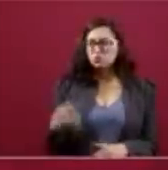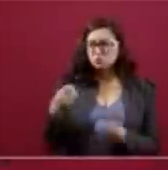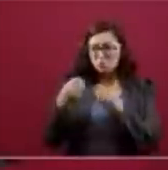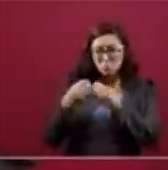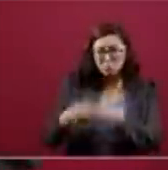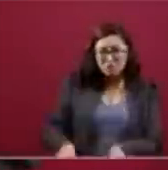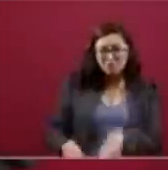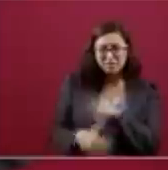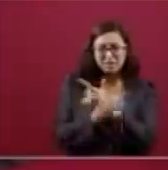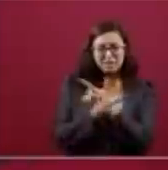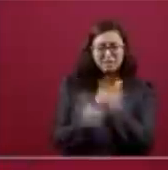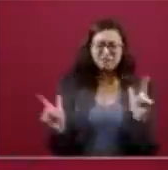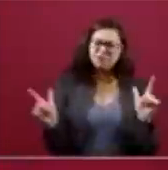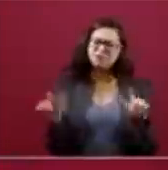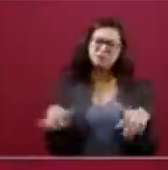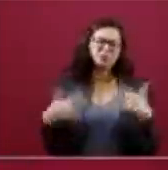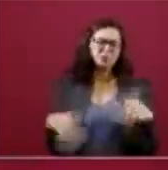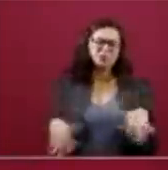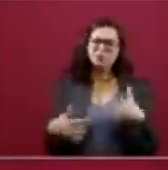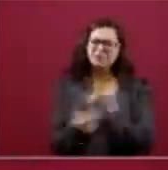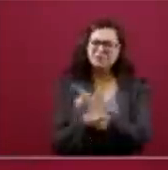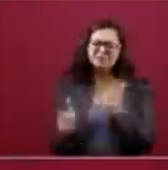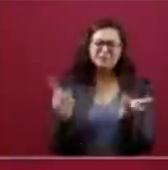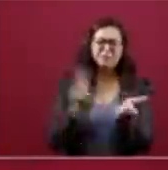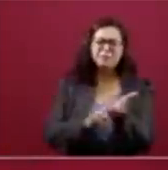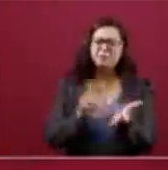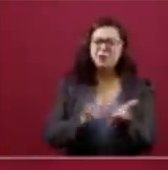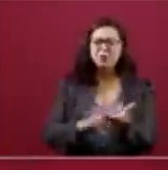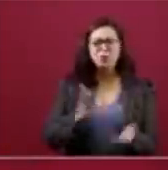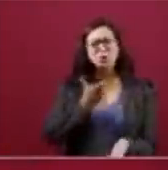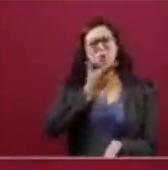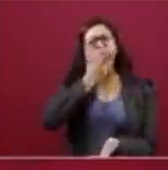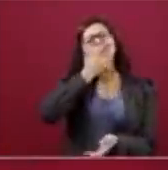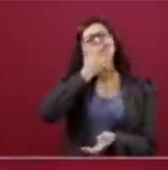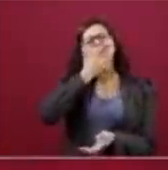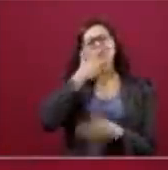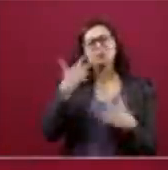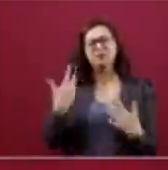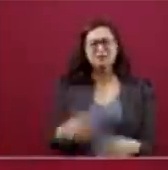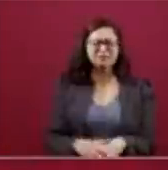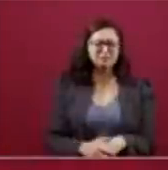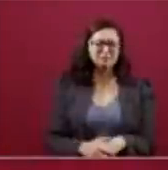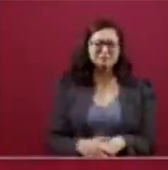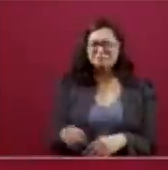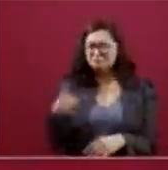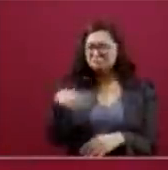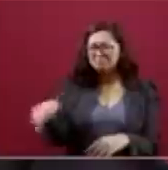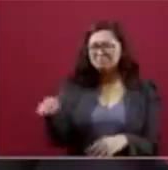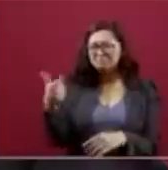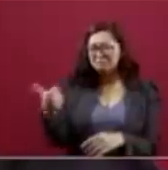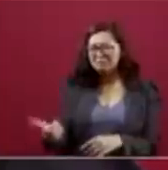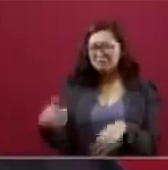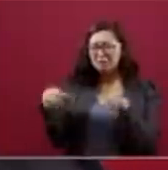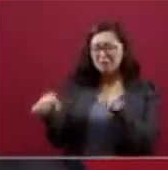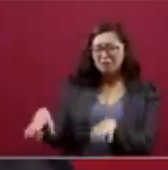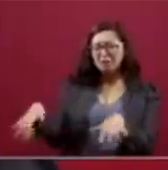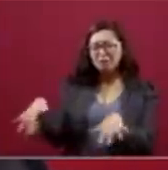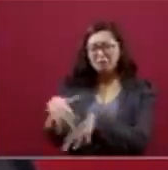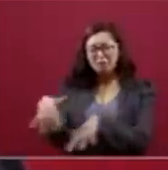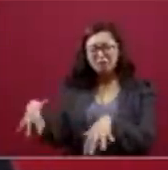tiene precio. La libertad es mucho más que los lujos baratos, que